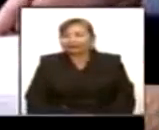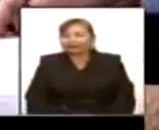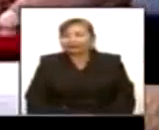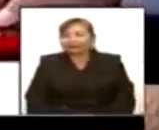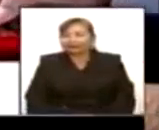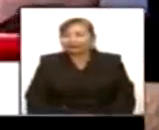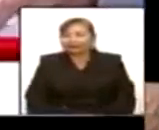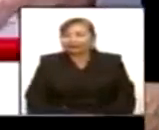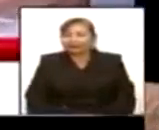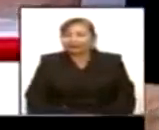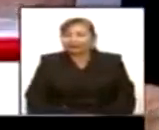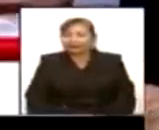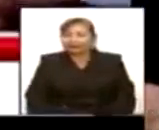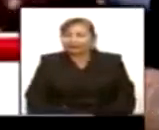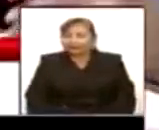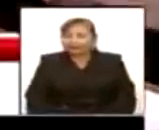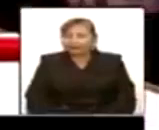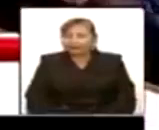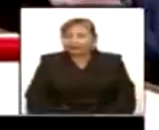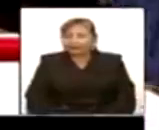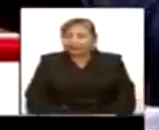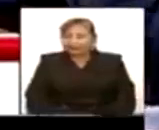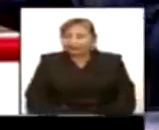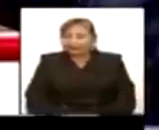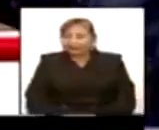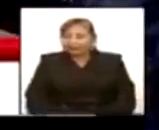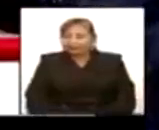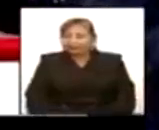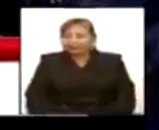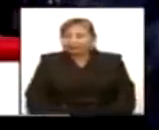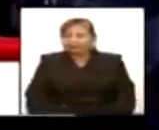Ok, tiene el uso de la palabra la congresista Marisa Gladio.